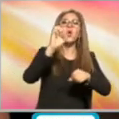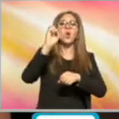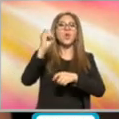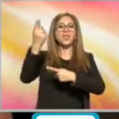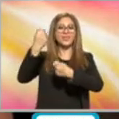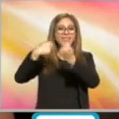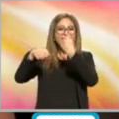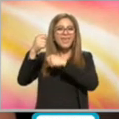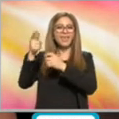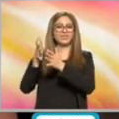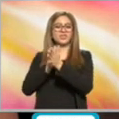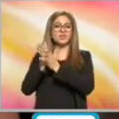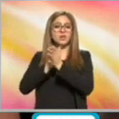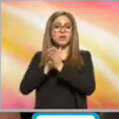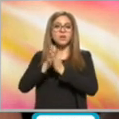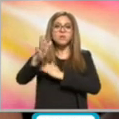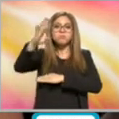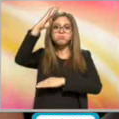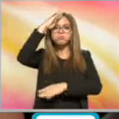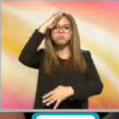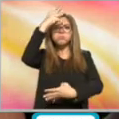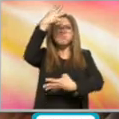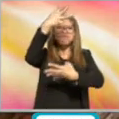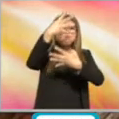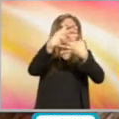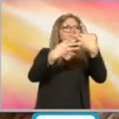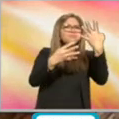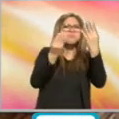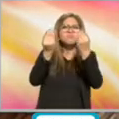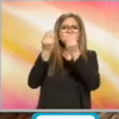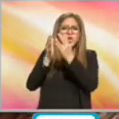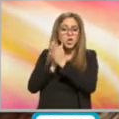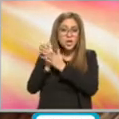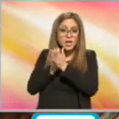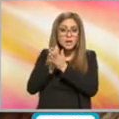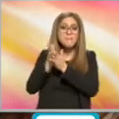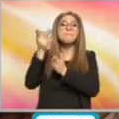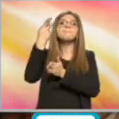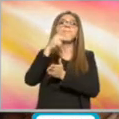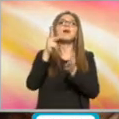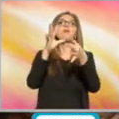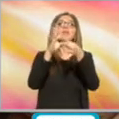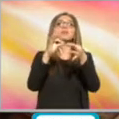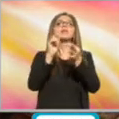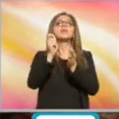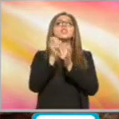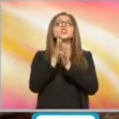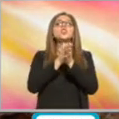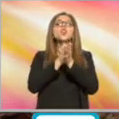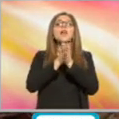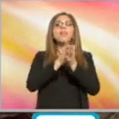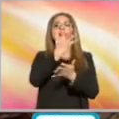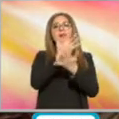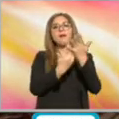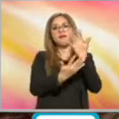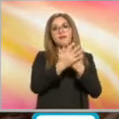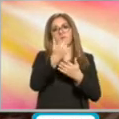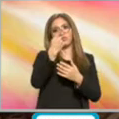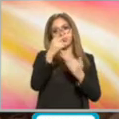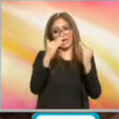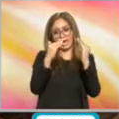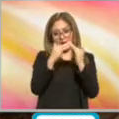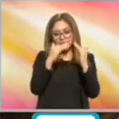hay demasiada oferta. Pero este es un chocolate artesanal que tiene su característica